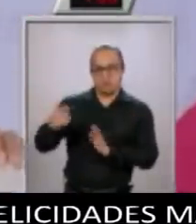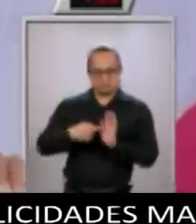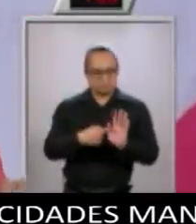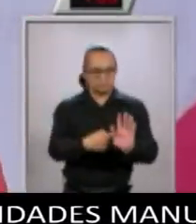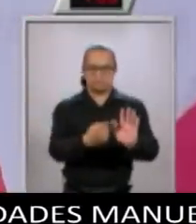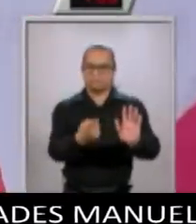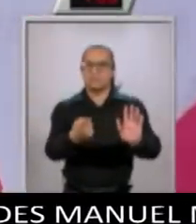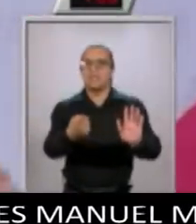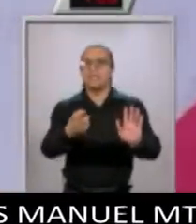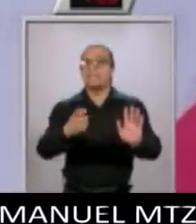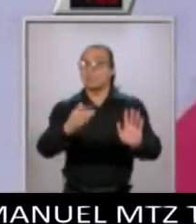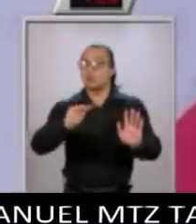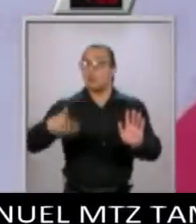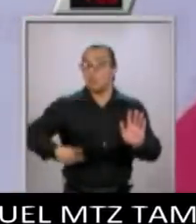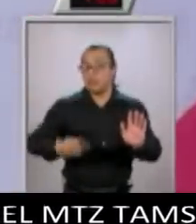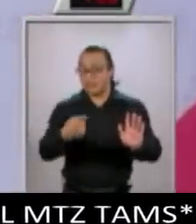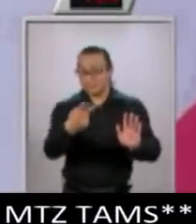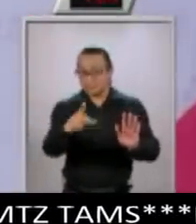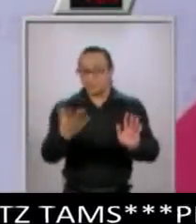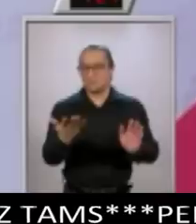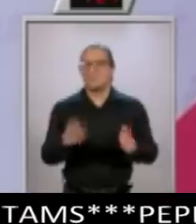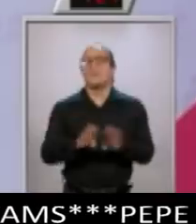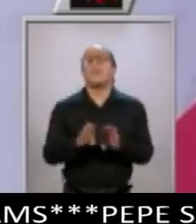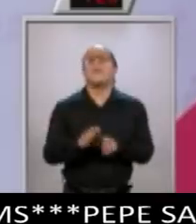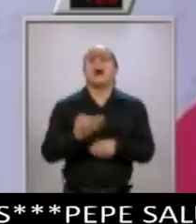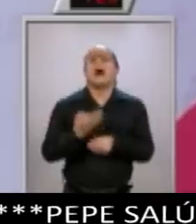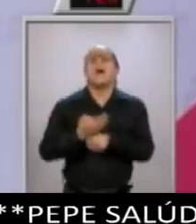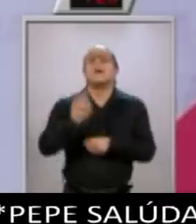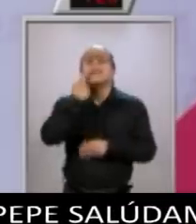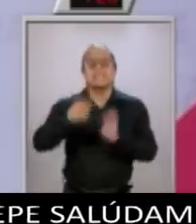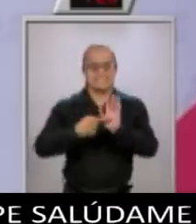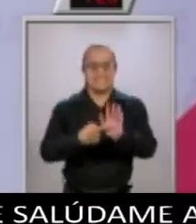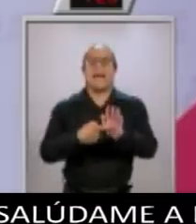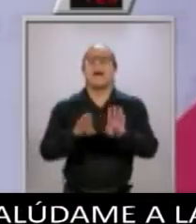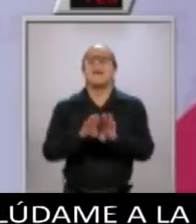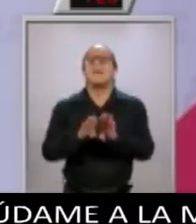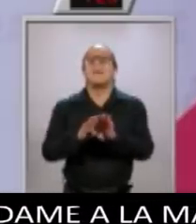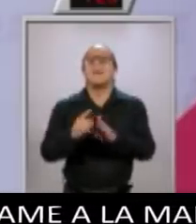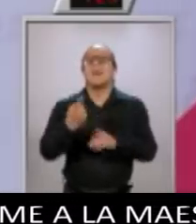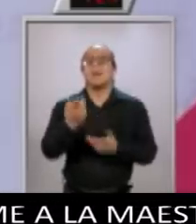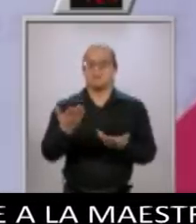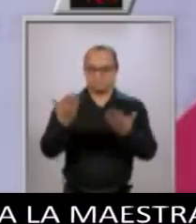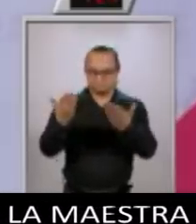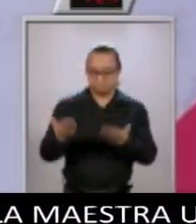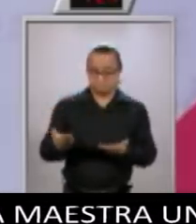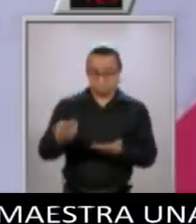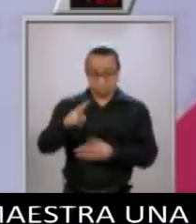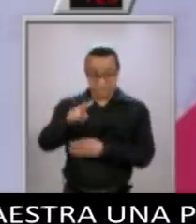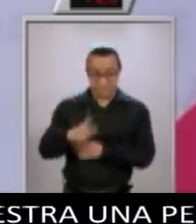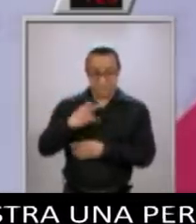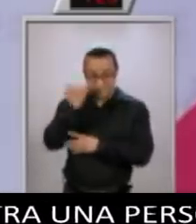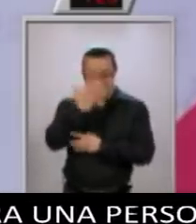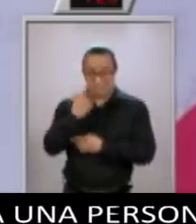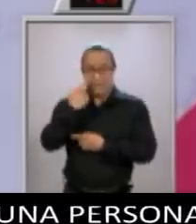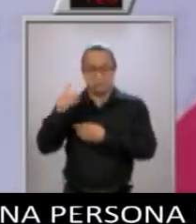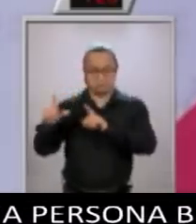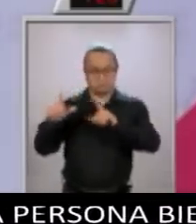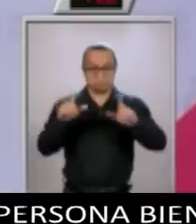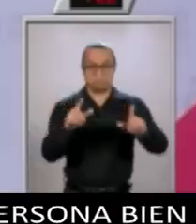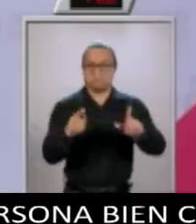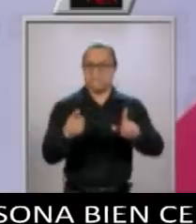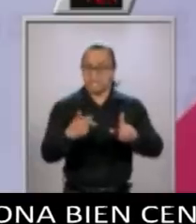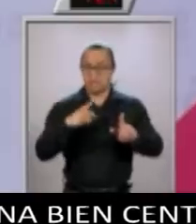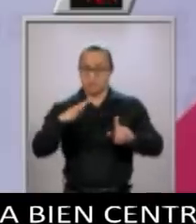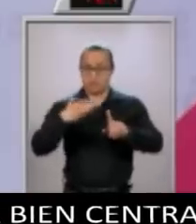éxito para mí y para el Instituto Electoral era que hoy la noticia fuera Delfina y Alejandra. Pero